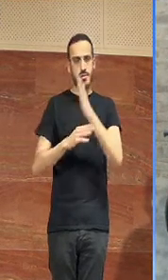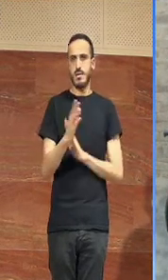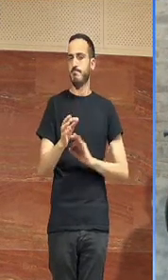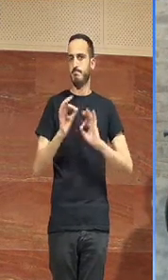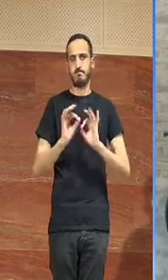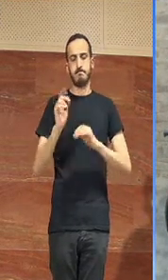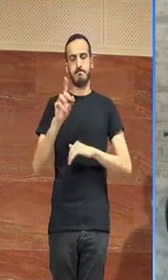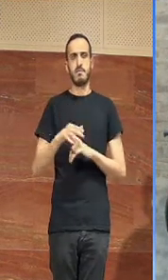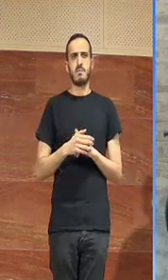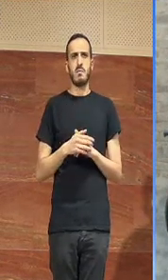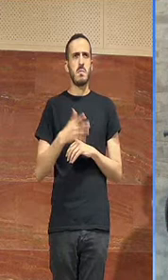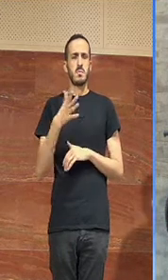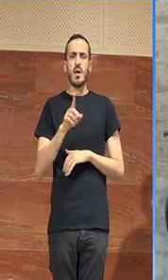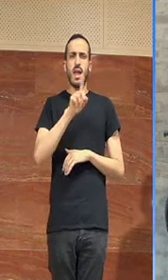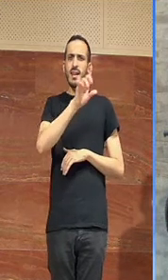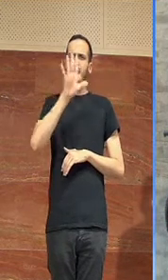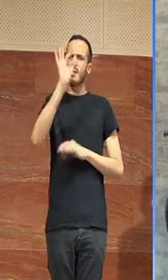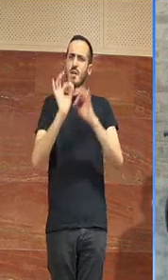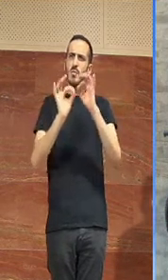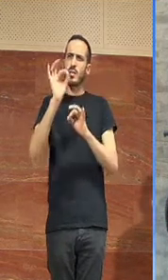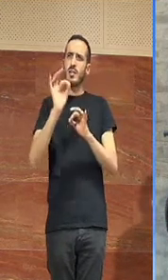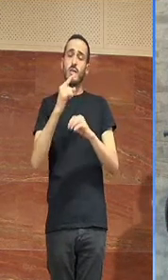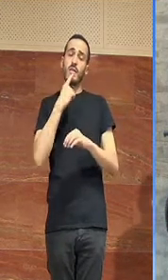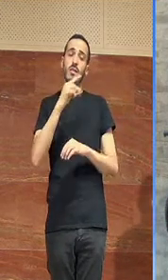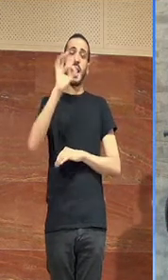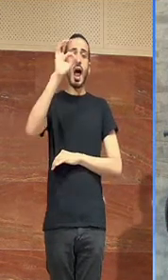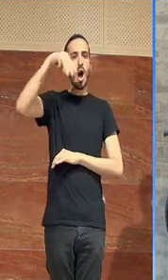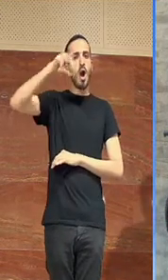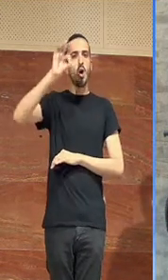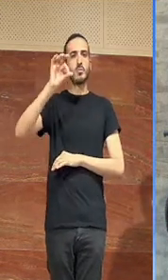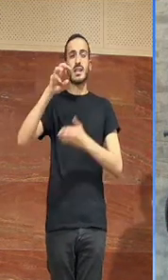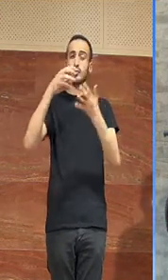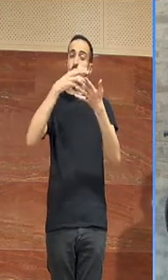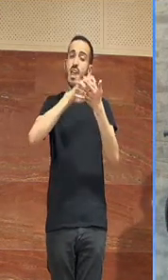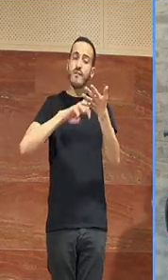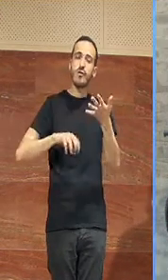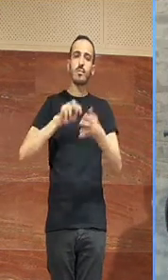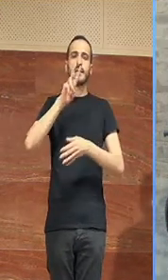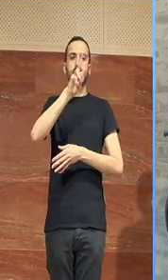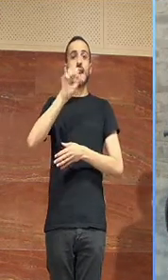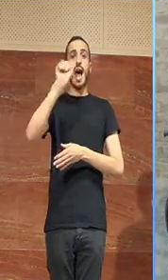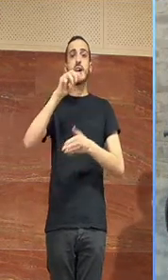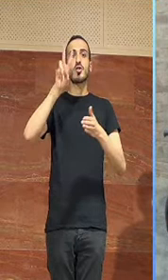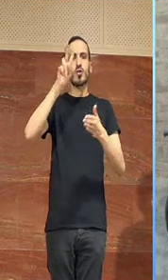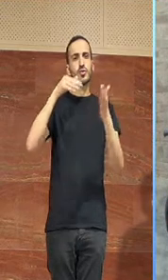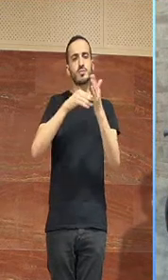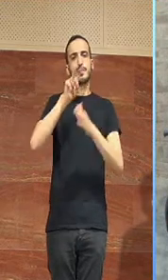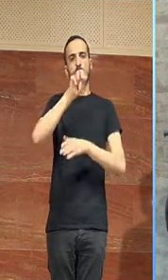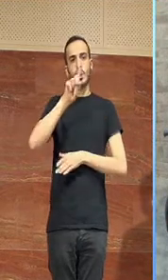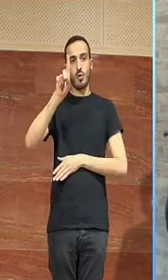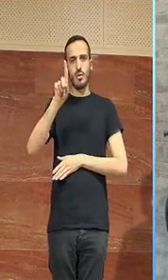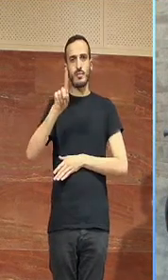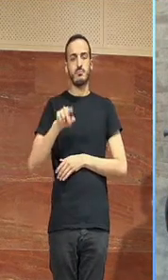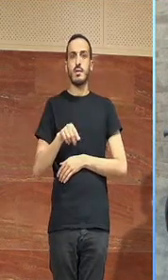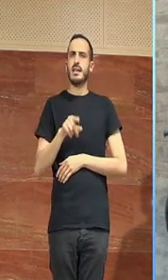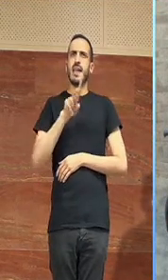Alrededor del 15%, según el informe de la Organización Mundial de la Salud del año 2011, es el más reciente que tenemos, el 15% de la